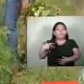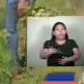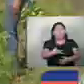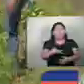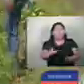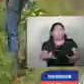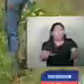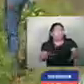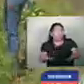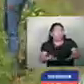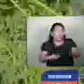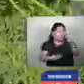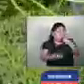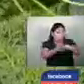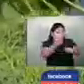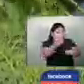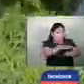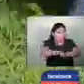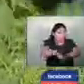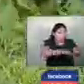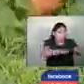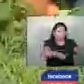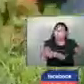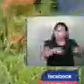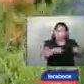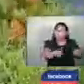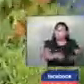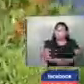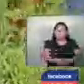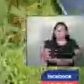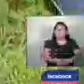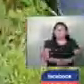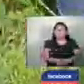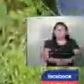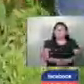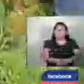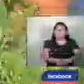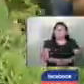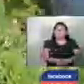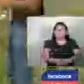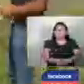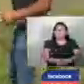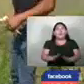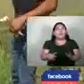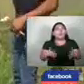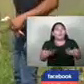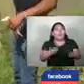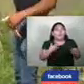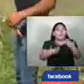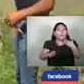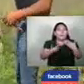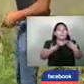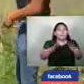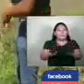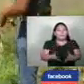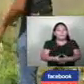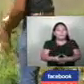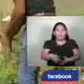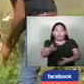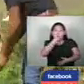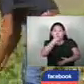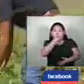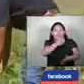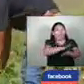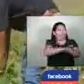cosas orgánicas, digamos que es la, ¿cómo le quiero decir? Comemos